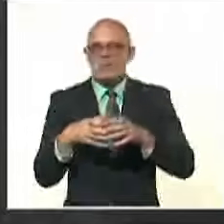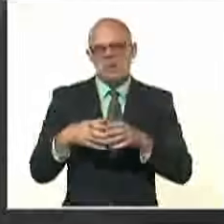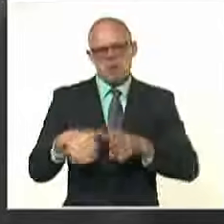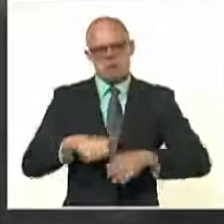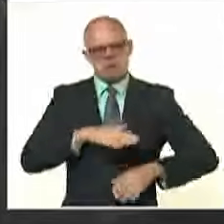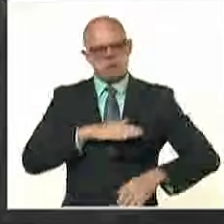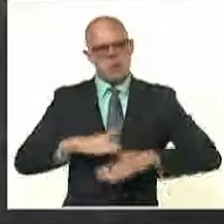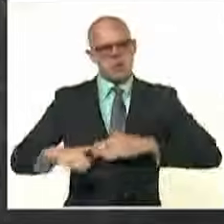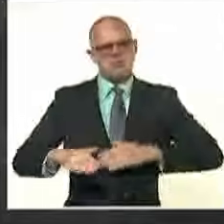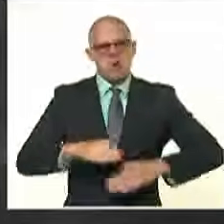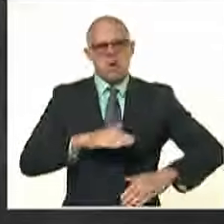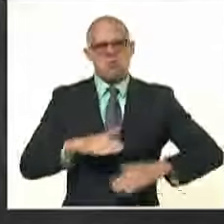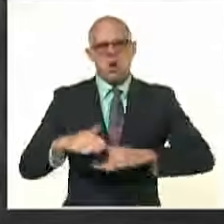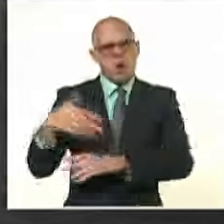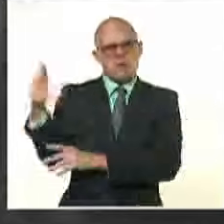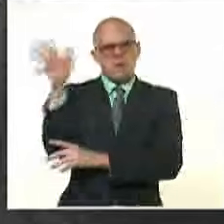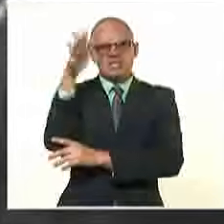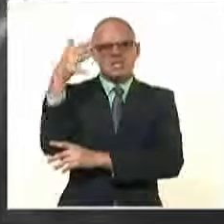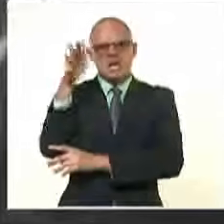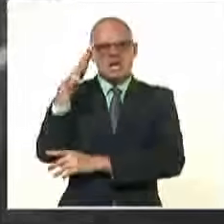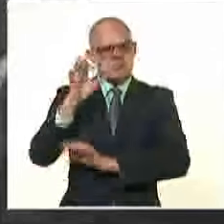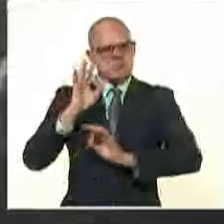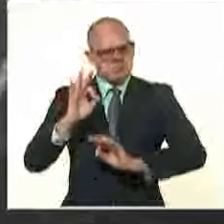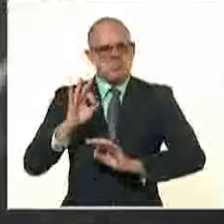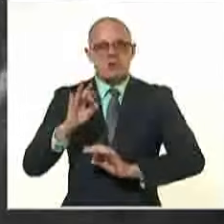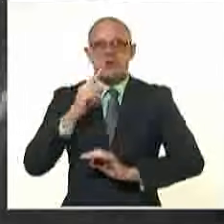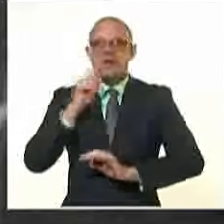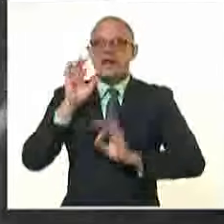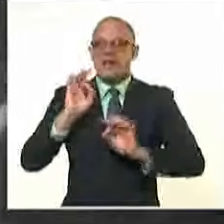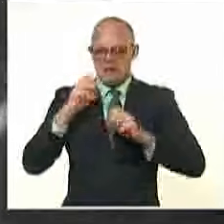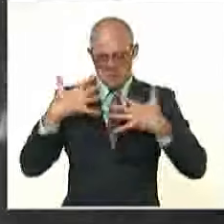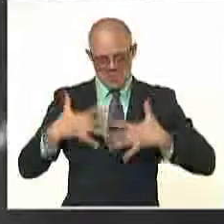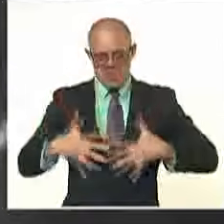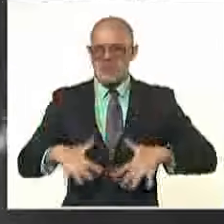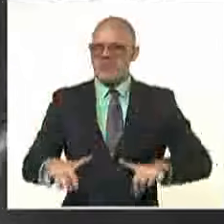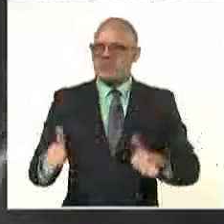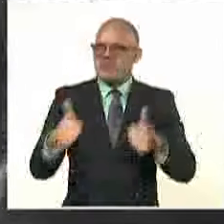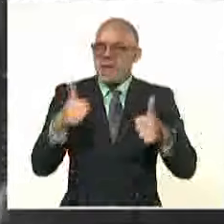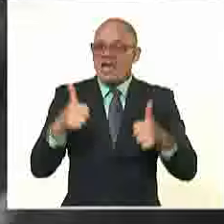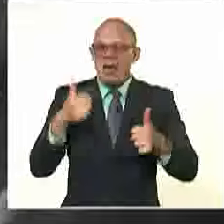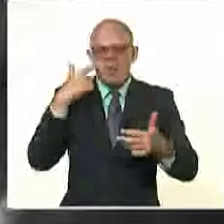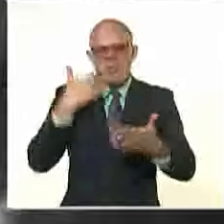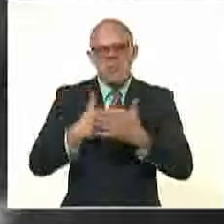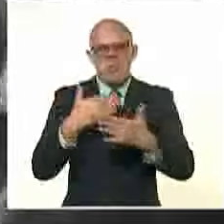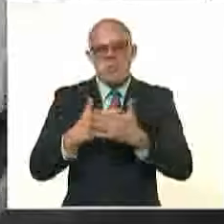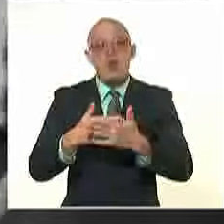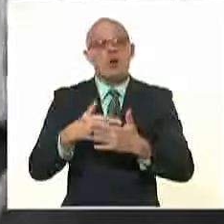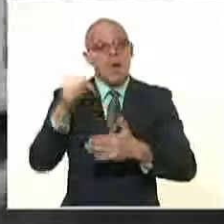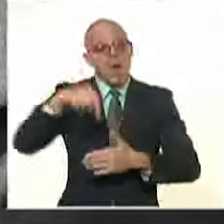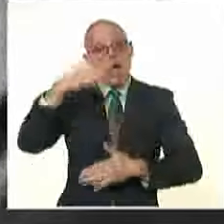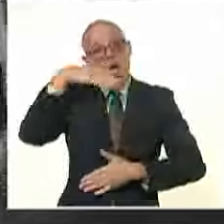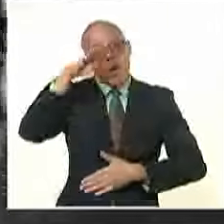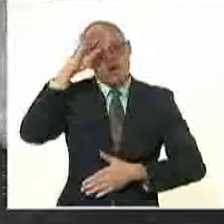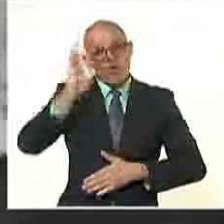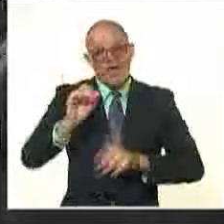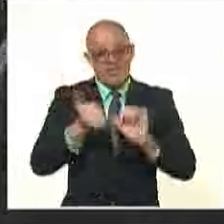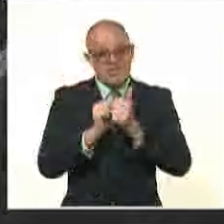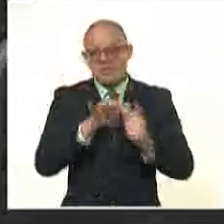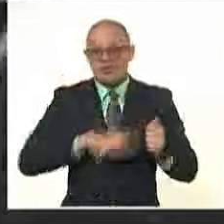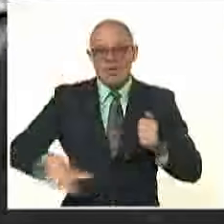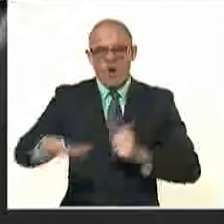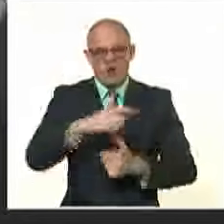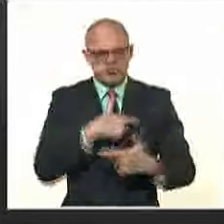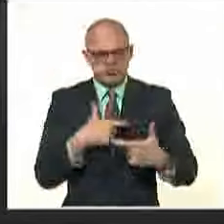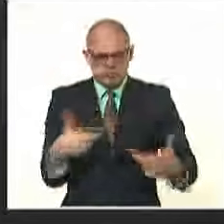nacional. Aquella gesta demostró la entereza y pujanza del naciente movimiento deportivo